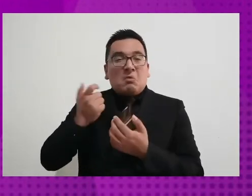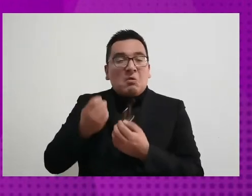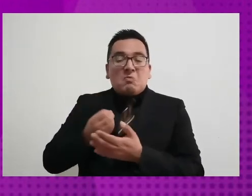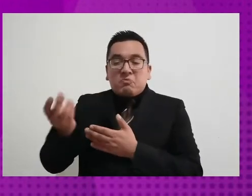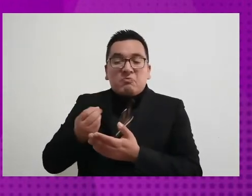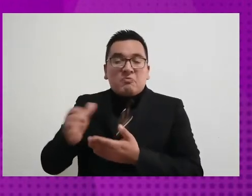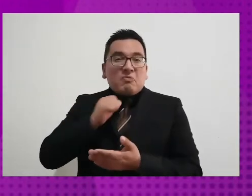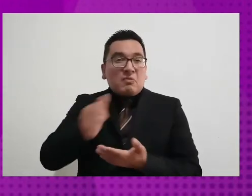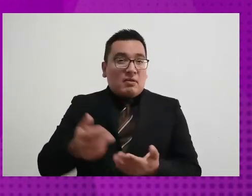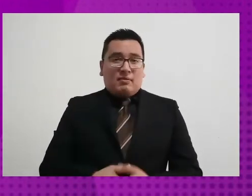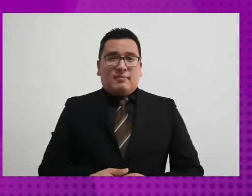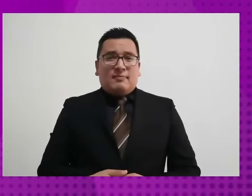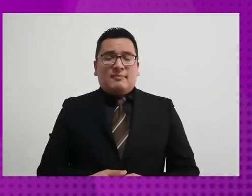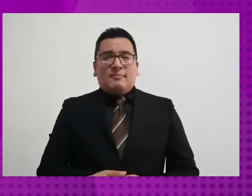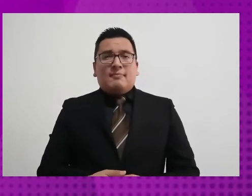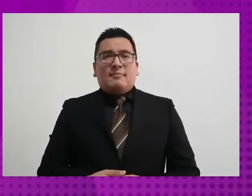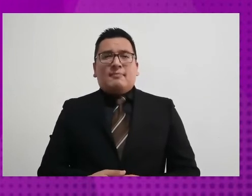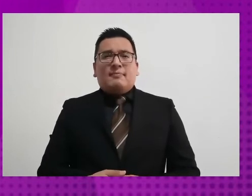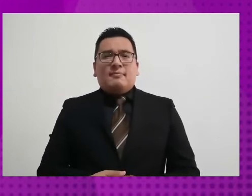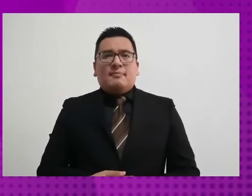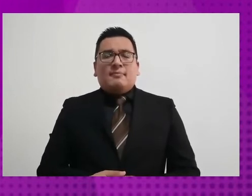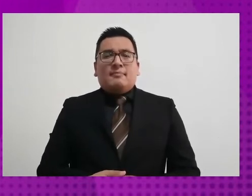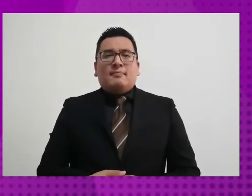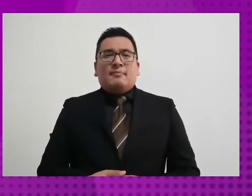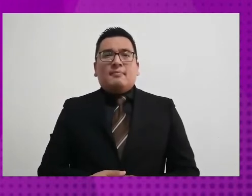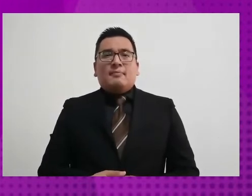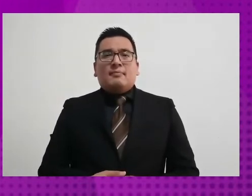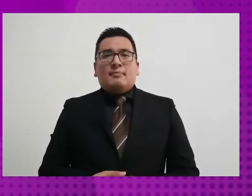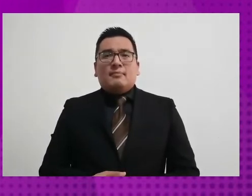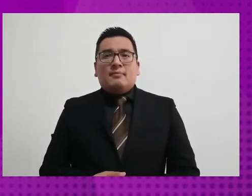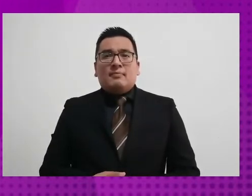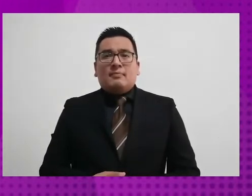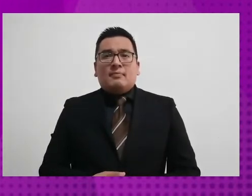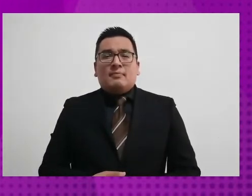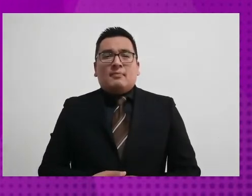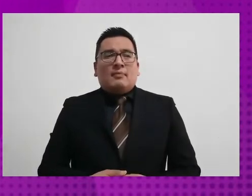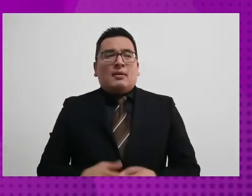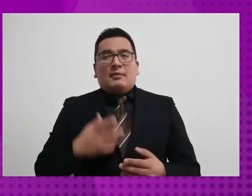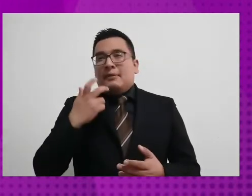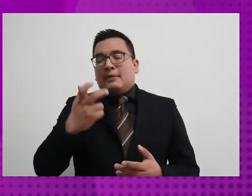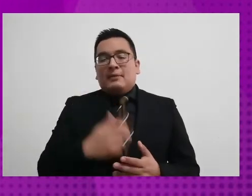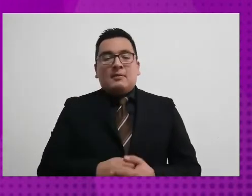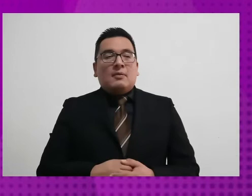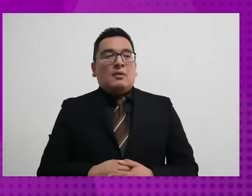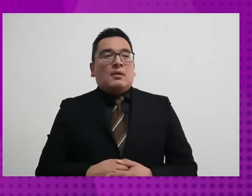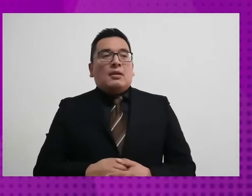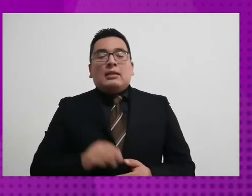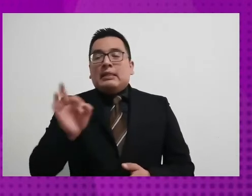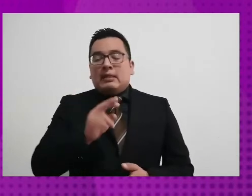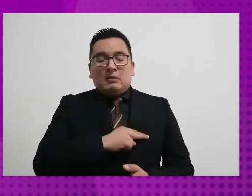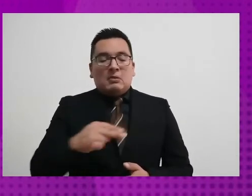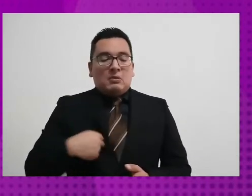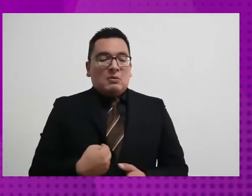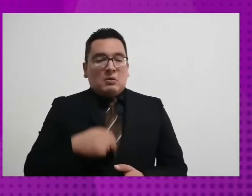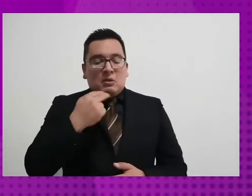este registro, registro de personas infractoras por violencia política en el momento en que ellos quisieran acceder a un